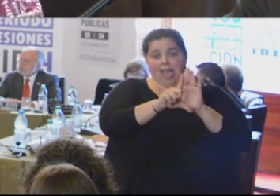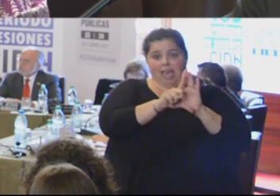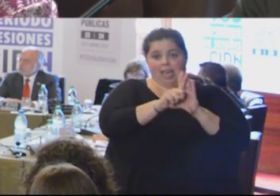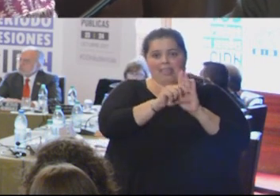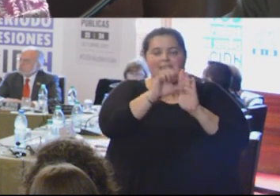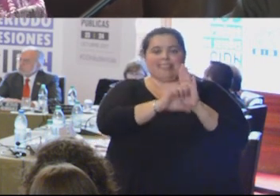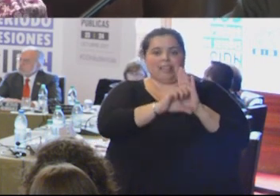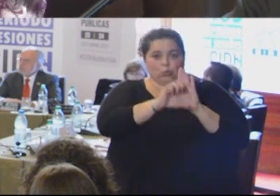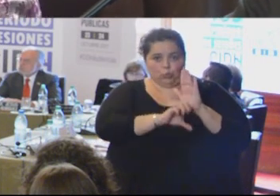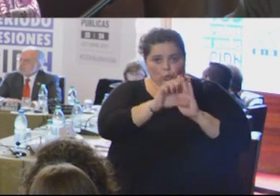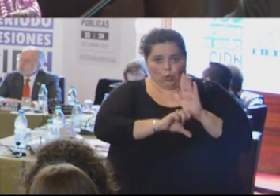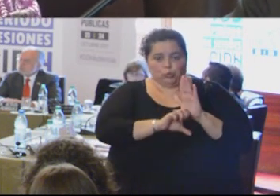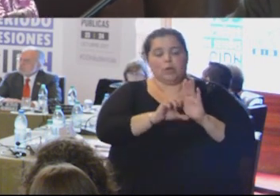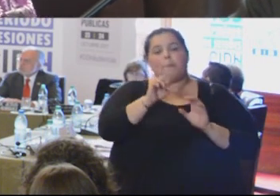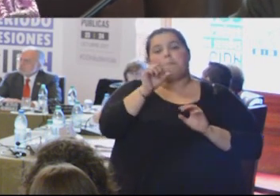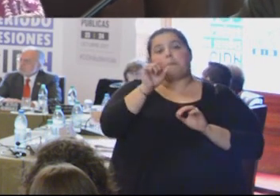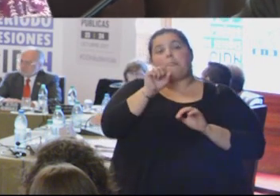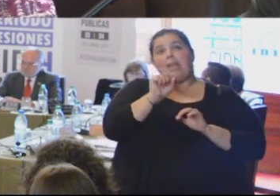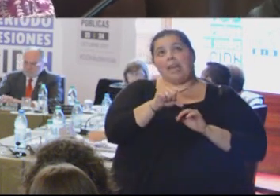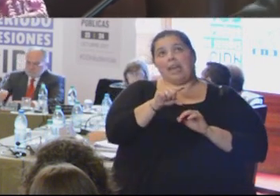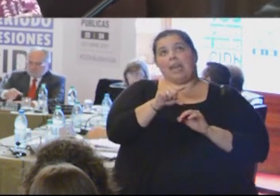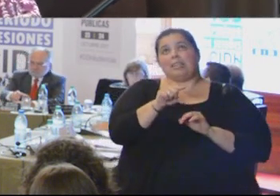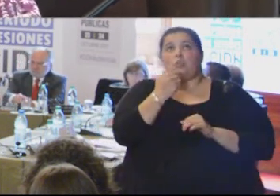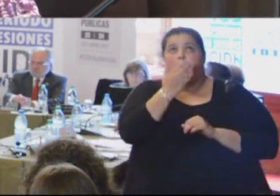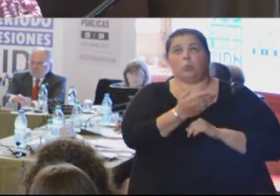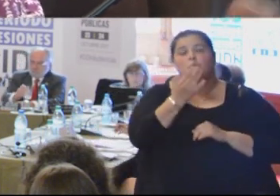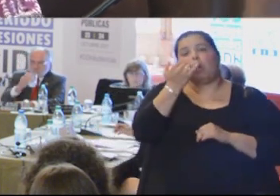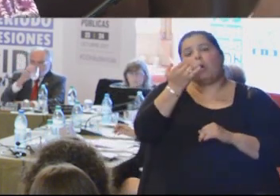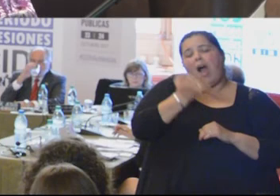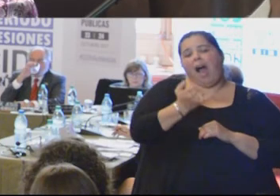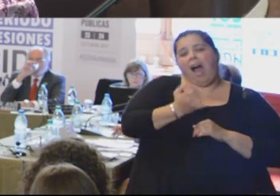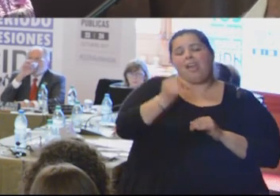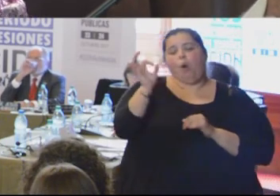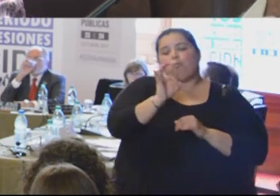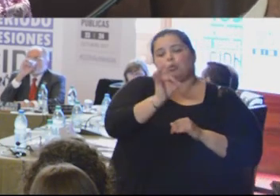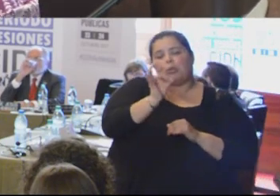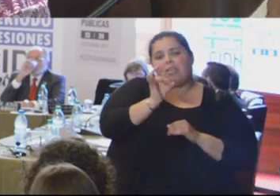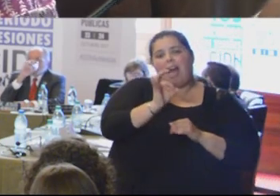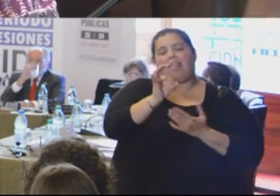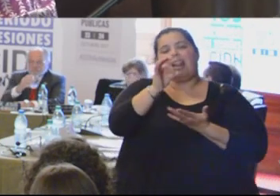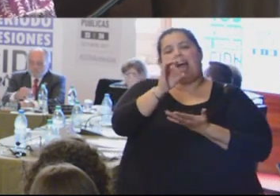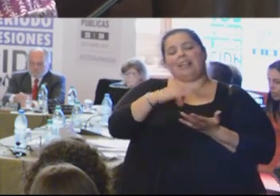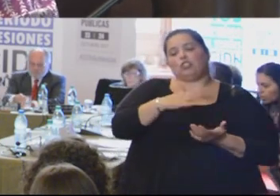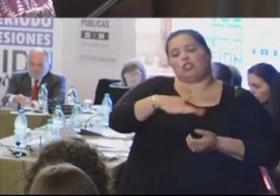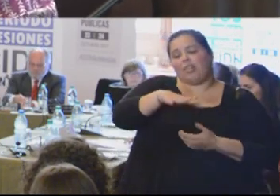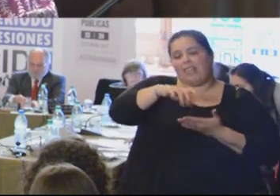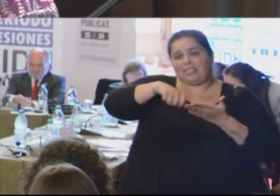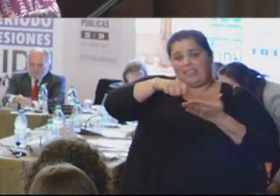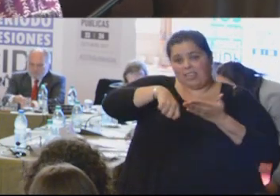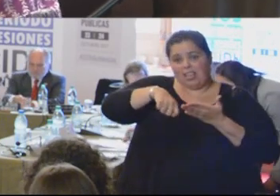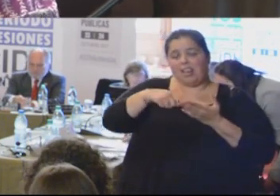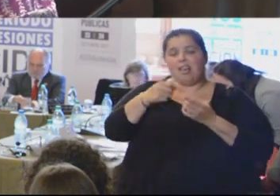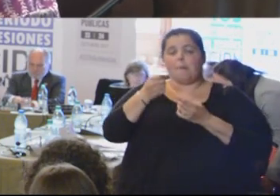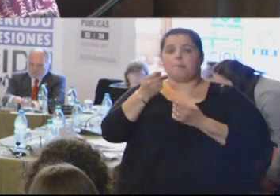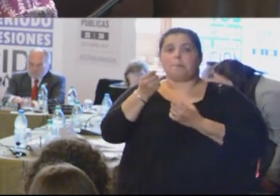ha tenido oportunidad la sociedad civil que están